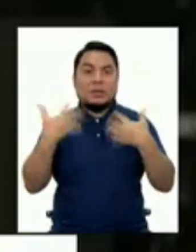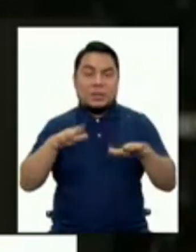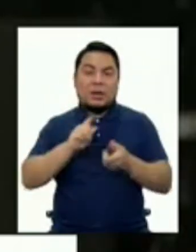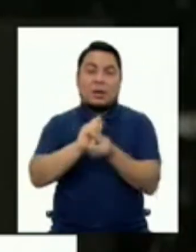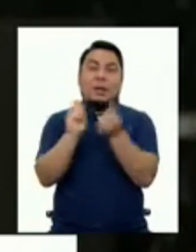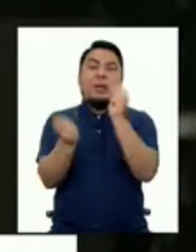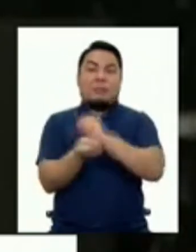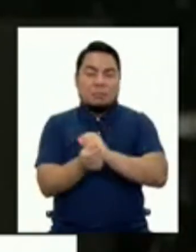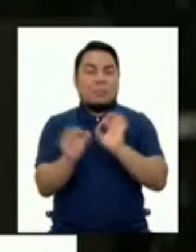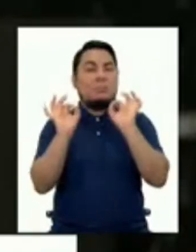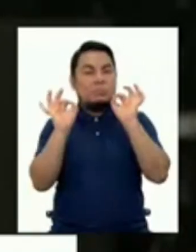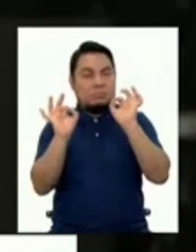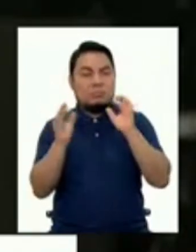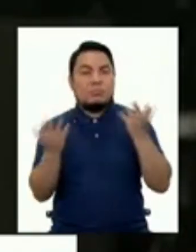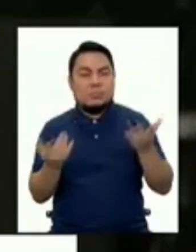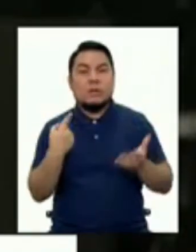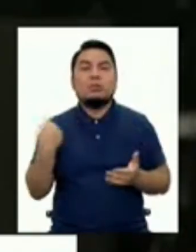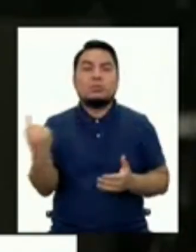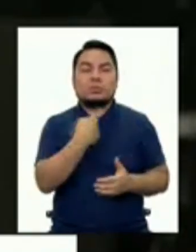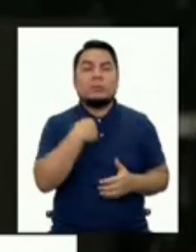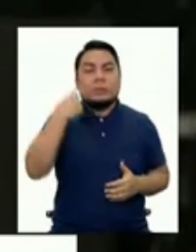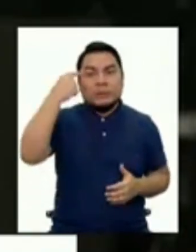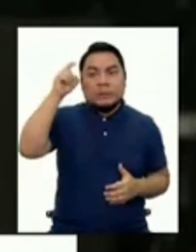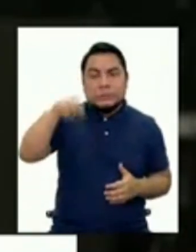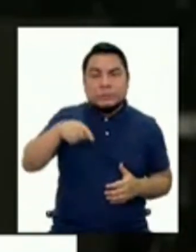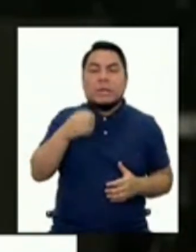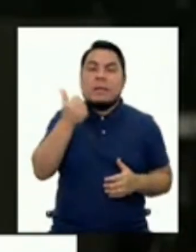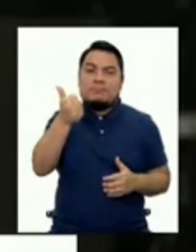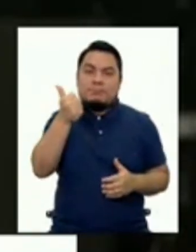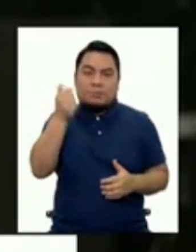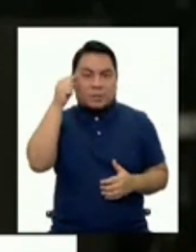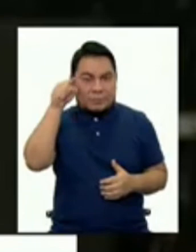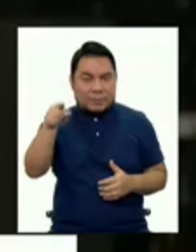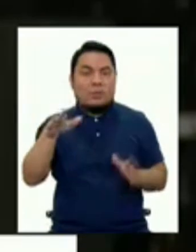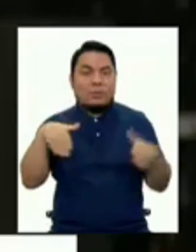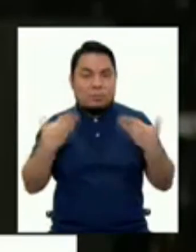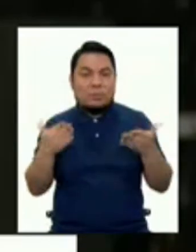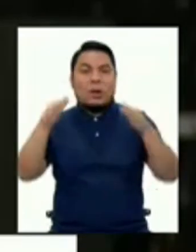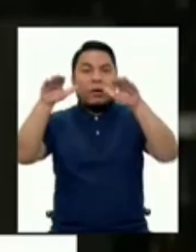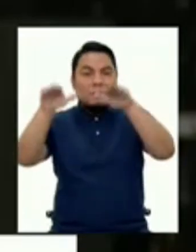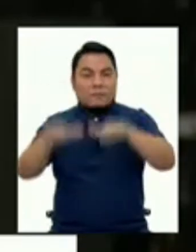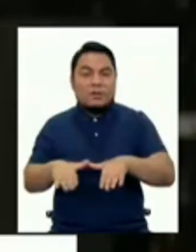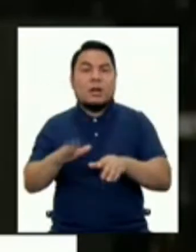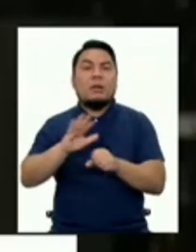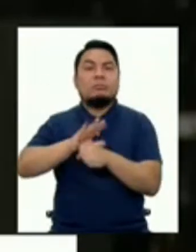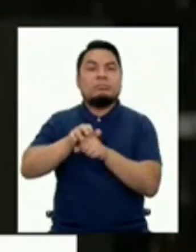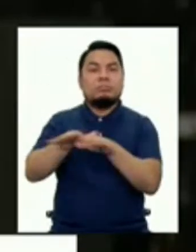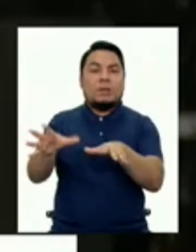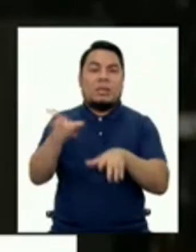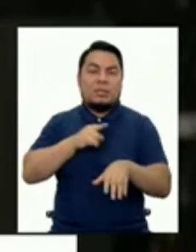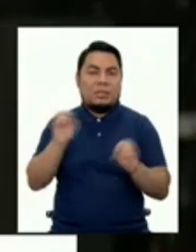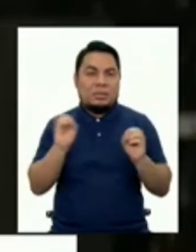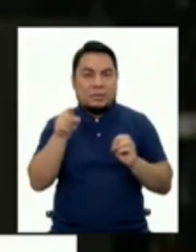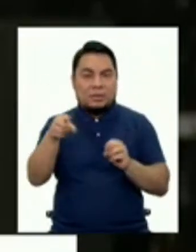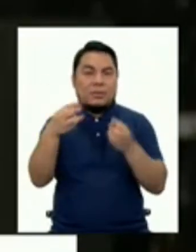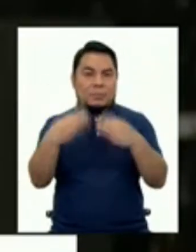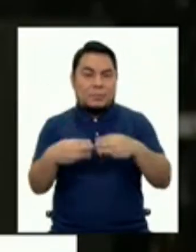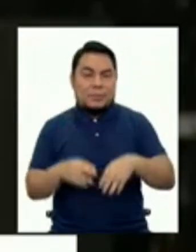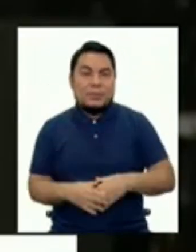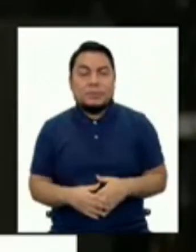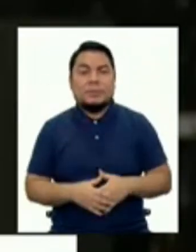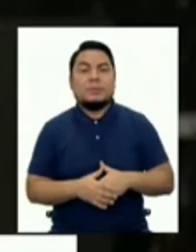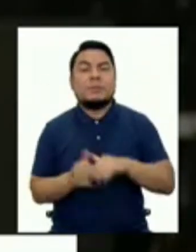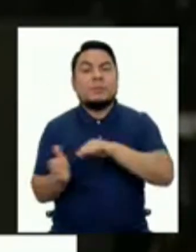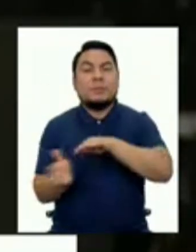impacto que nosotros creemos debe tener para reducir la posibilidad de contagio en esos